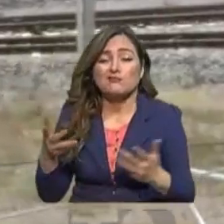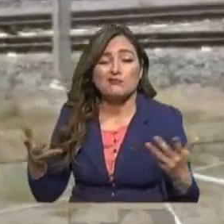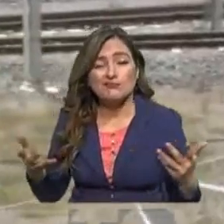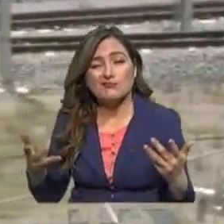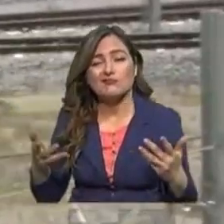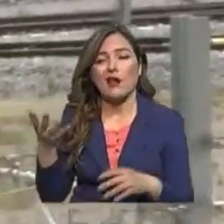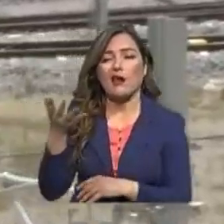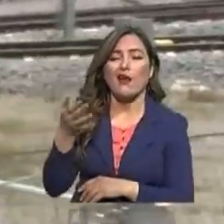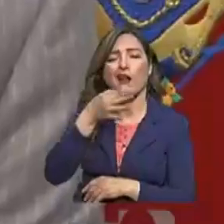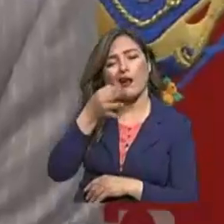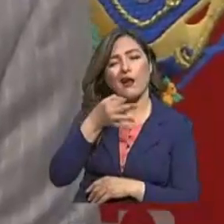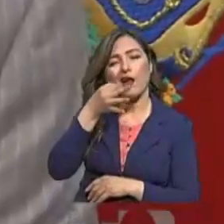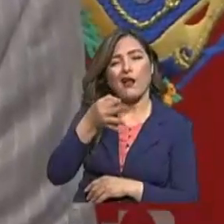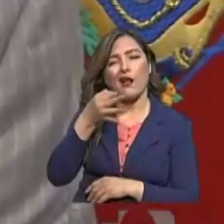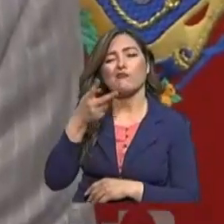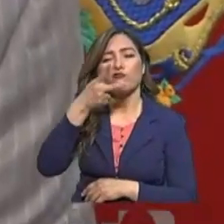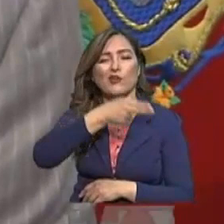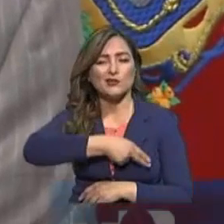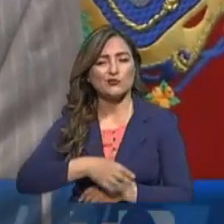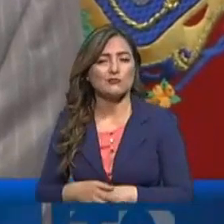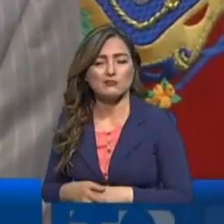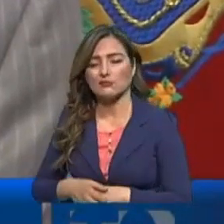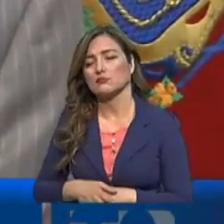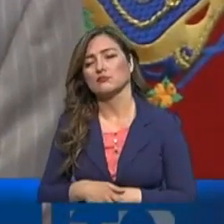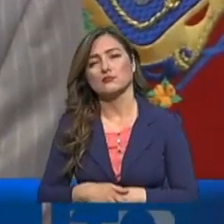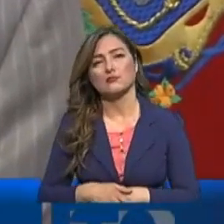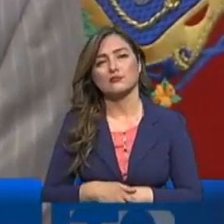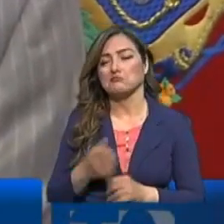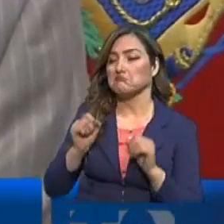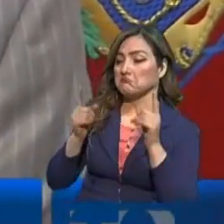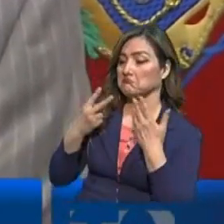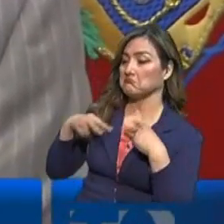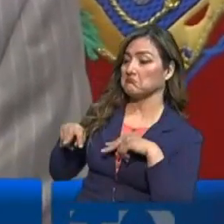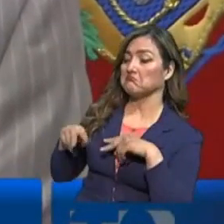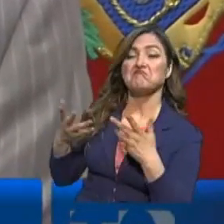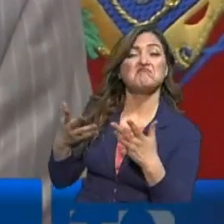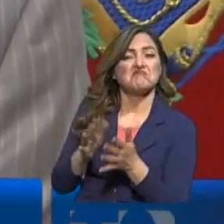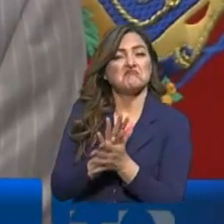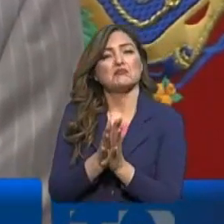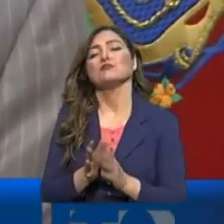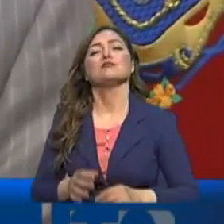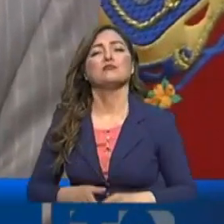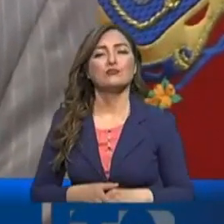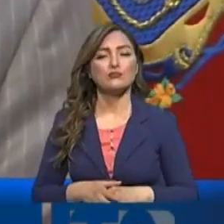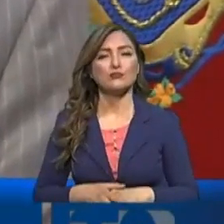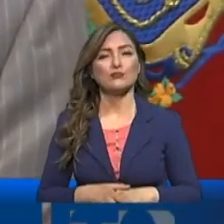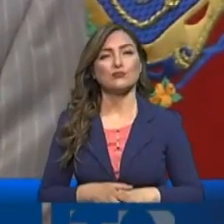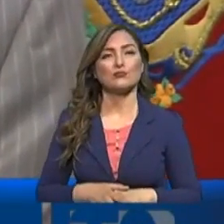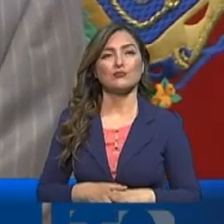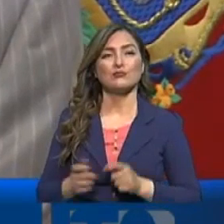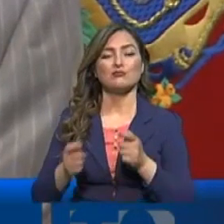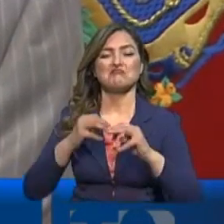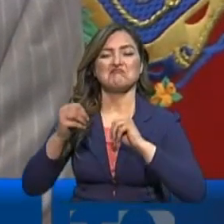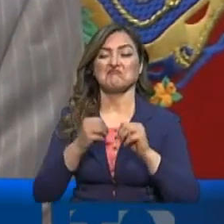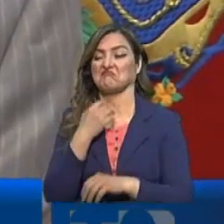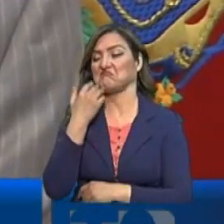fueron discursos engañosos. La sorpresa es que no hay nada. Yo siento que ha habido una desidia total en el manejo del